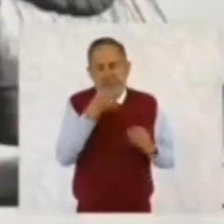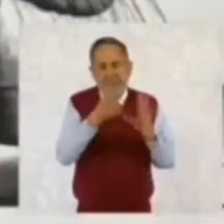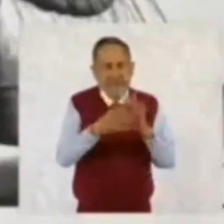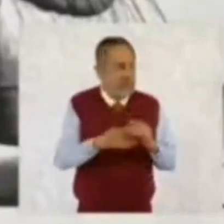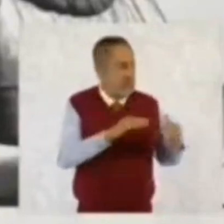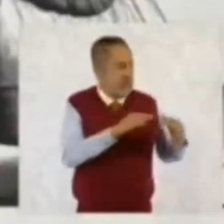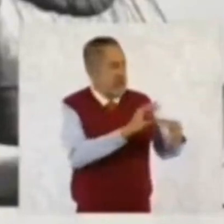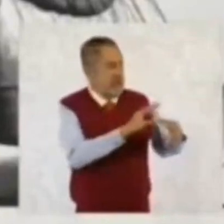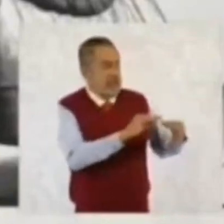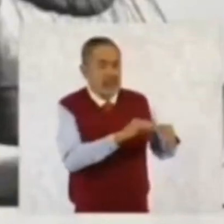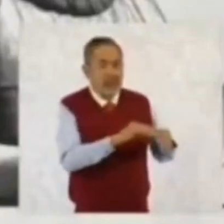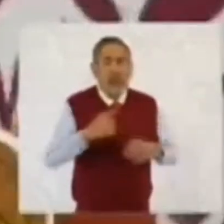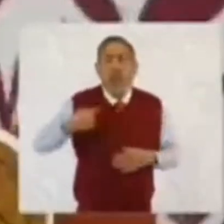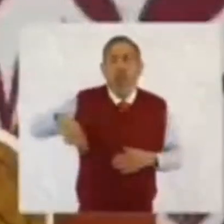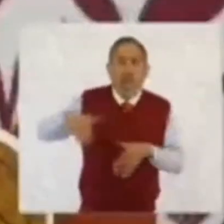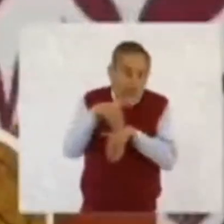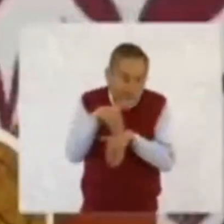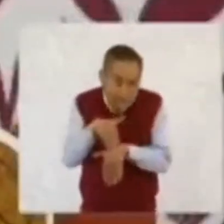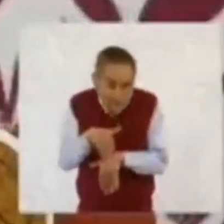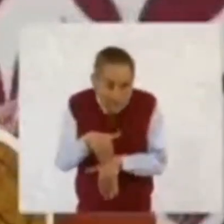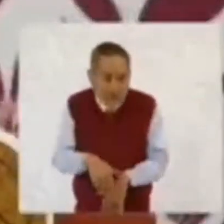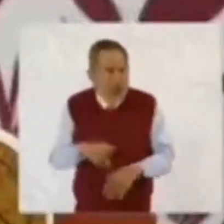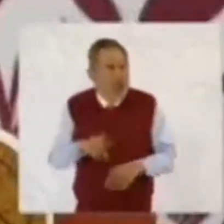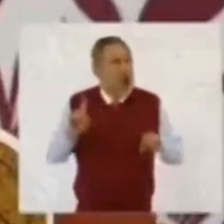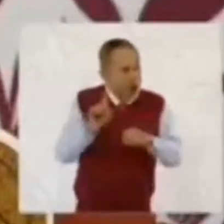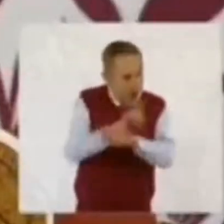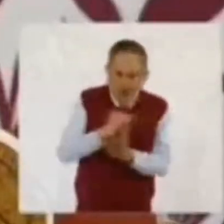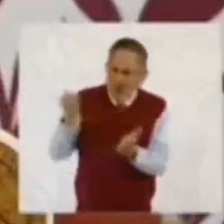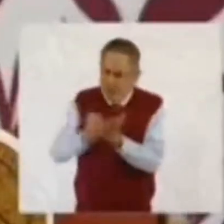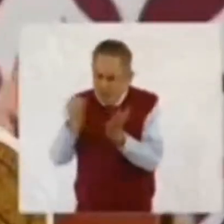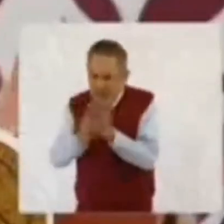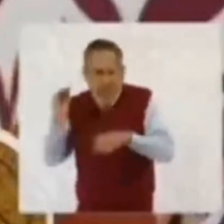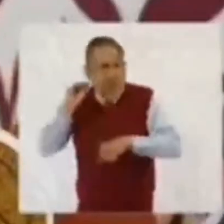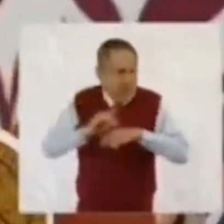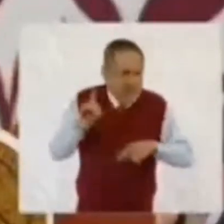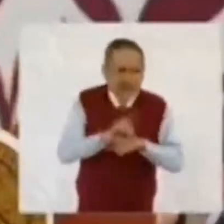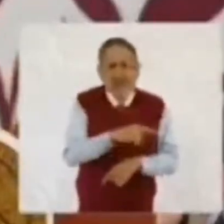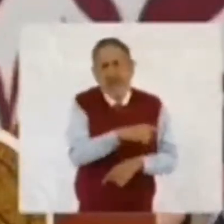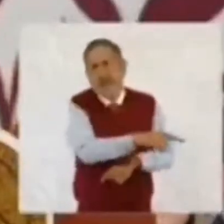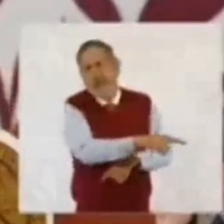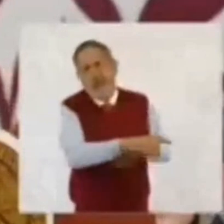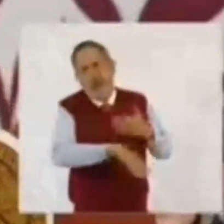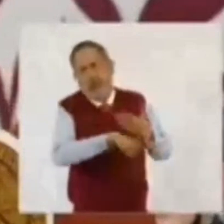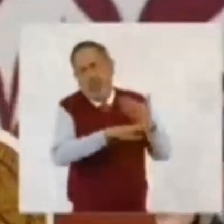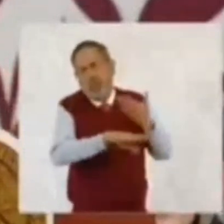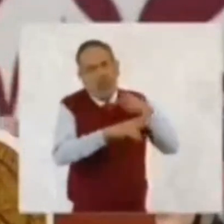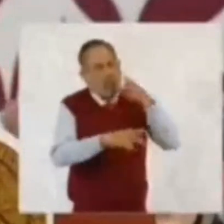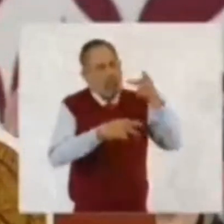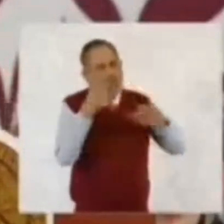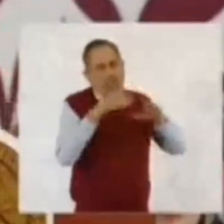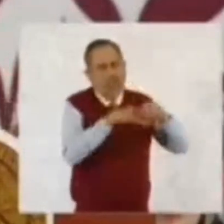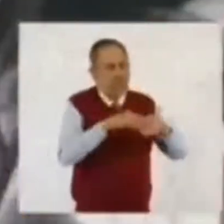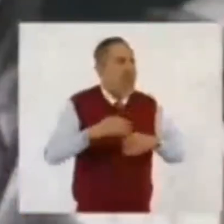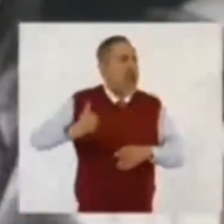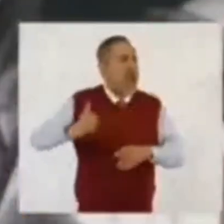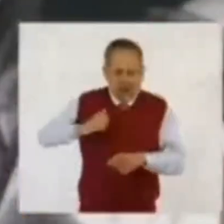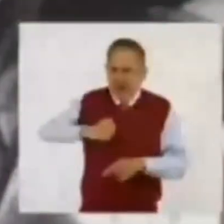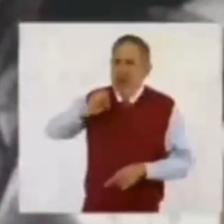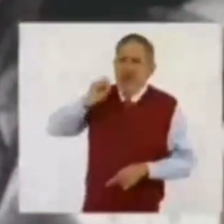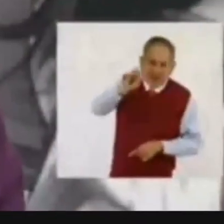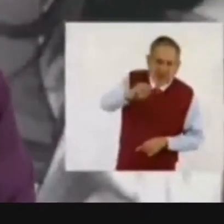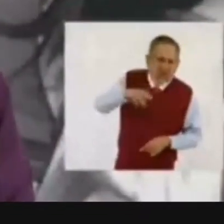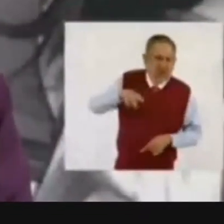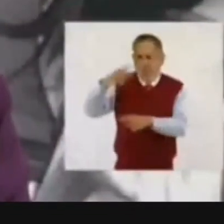estamos cediendo porque no estamos poniendo aranceles recíprocos, ese es su discurso, que Canadá sí puso y